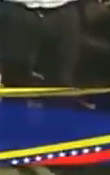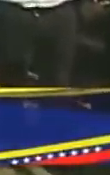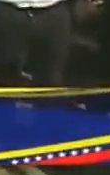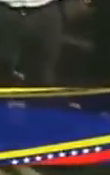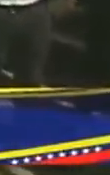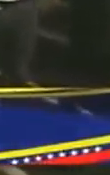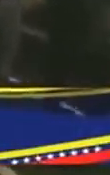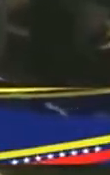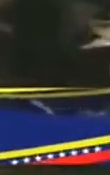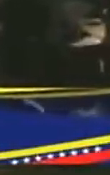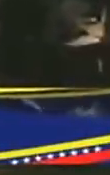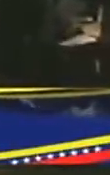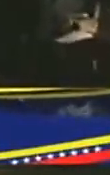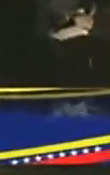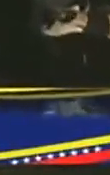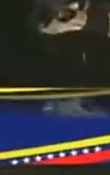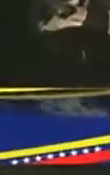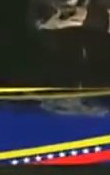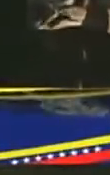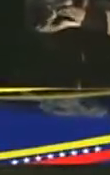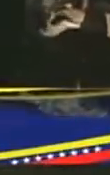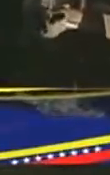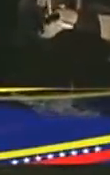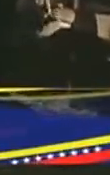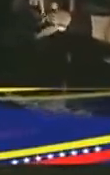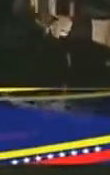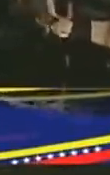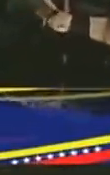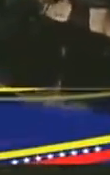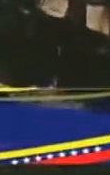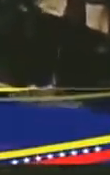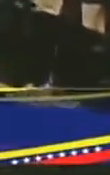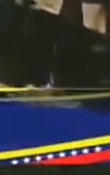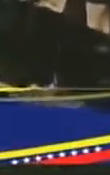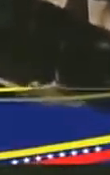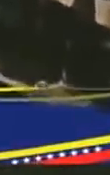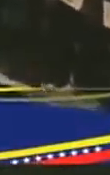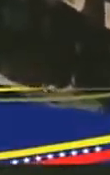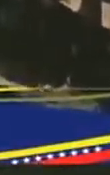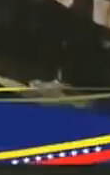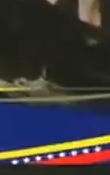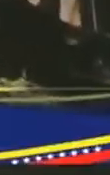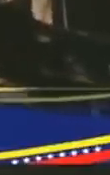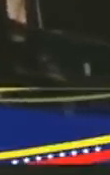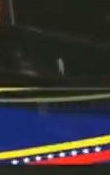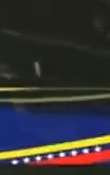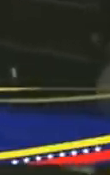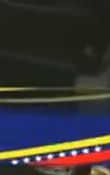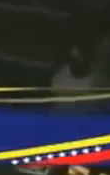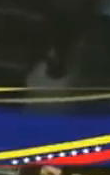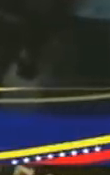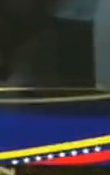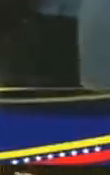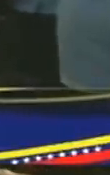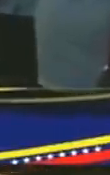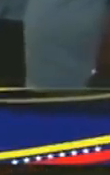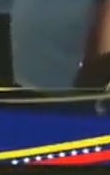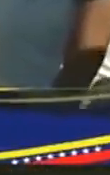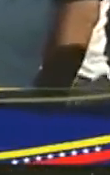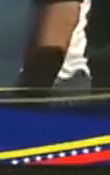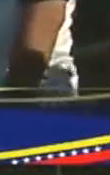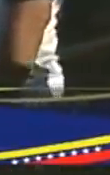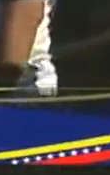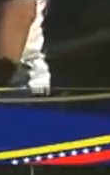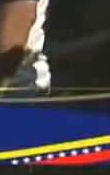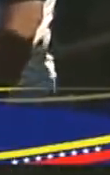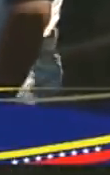es gran productora de leche. Cabras largas, ¿no? Bueno, cabras largas, sí. Eso es una gran ventaja, señor presidente, que hoy